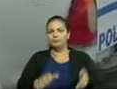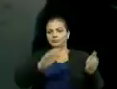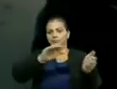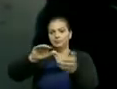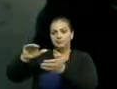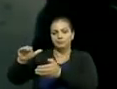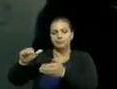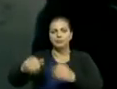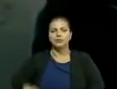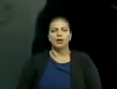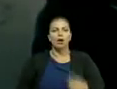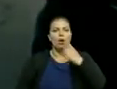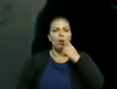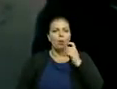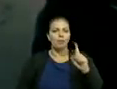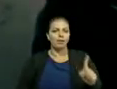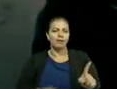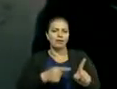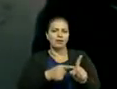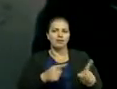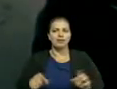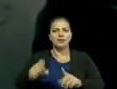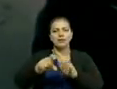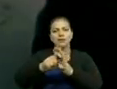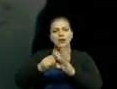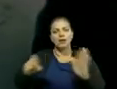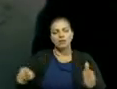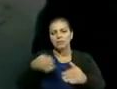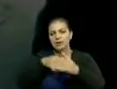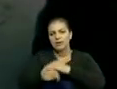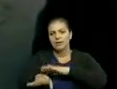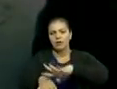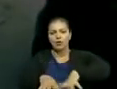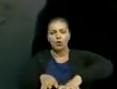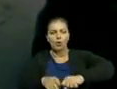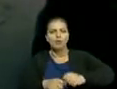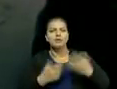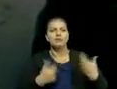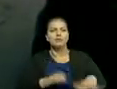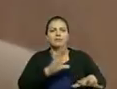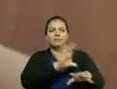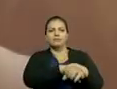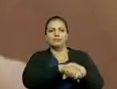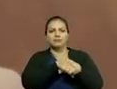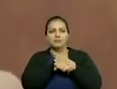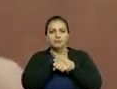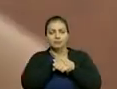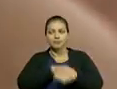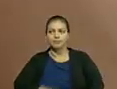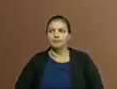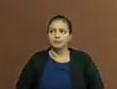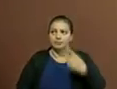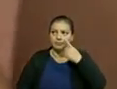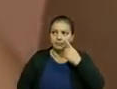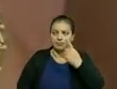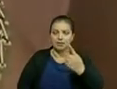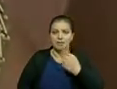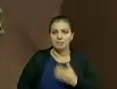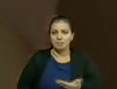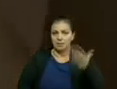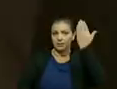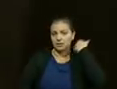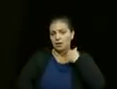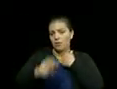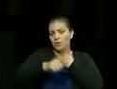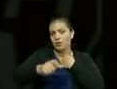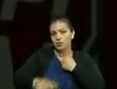presunta vinculación al robo de un local comercial. Durante el atraco, 4 personas, entre ellas un menor de 10 años de edad, fueron maniatados y amenazados de